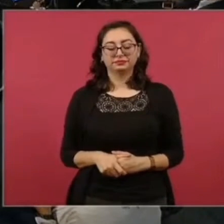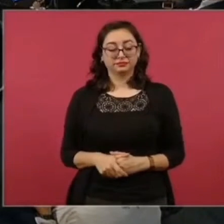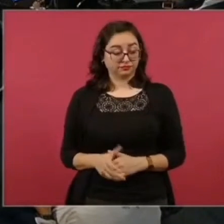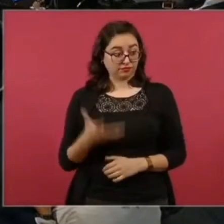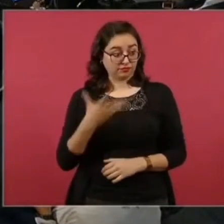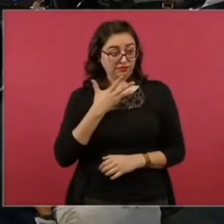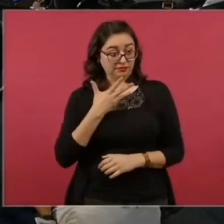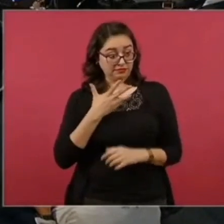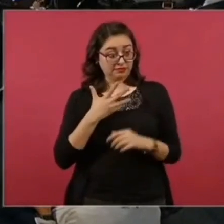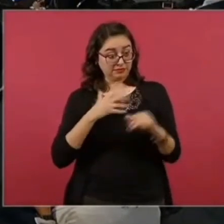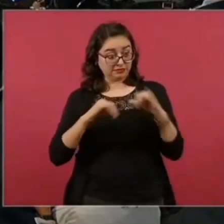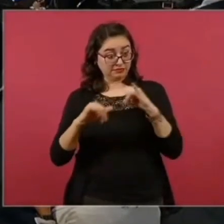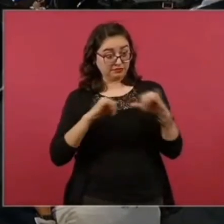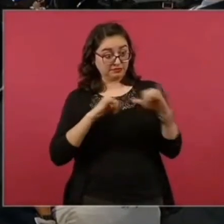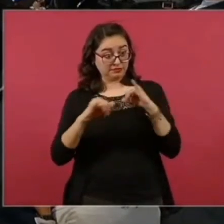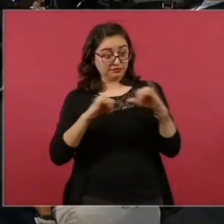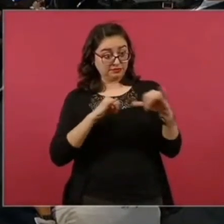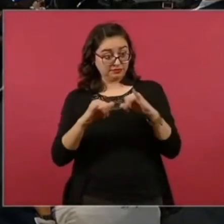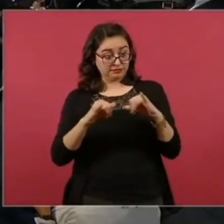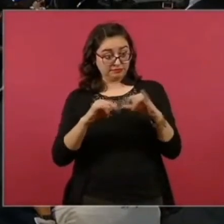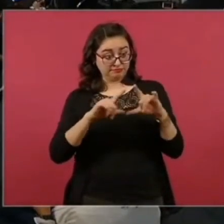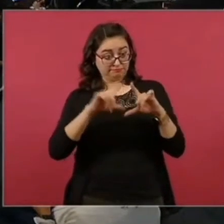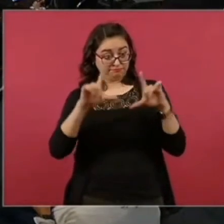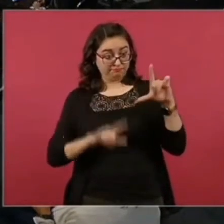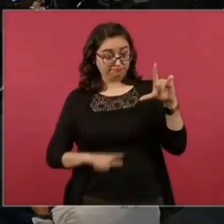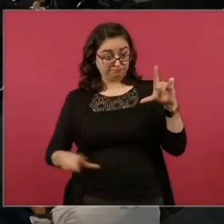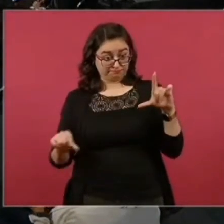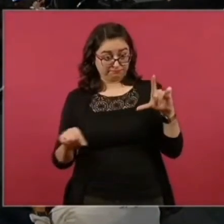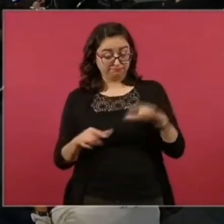mapa? Porque